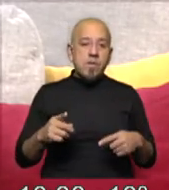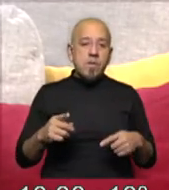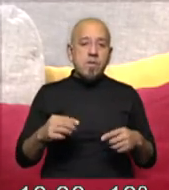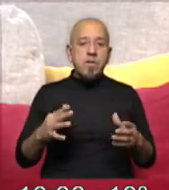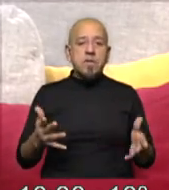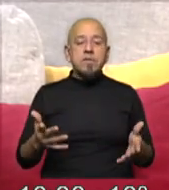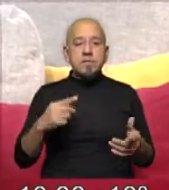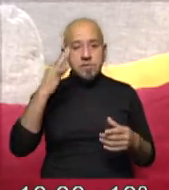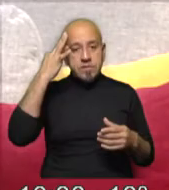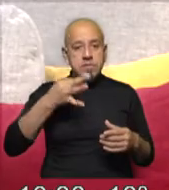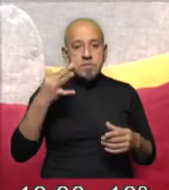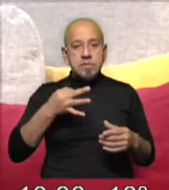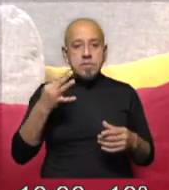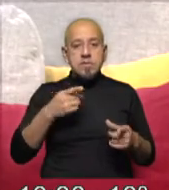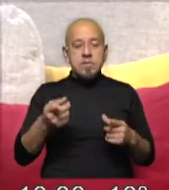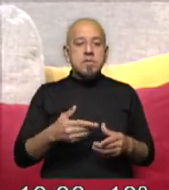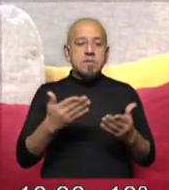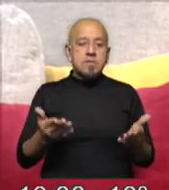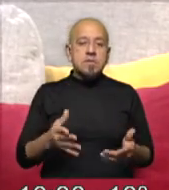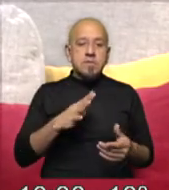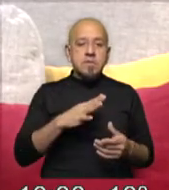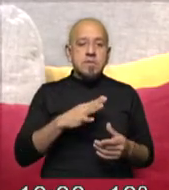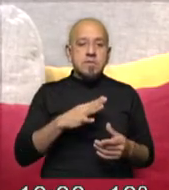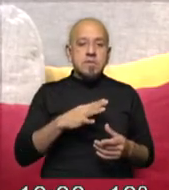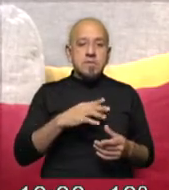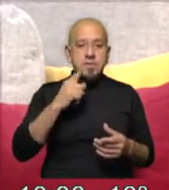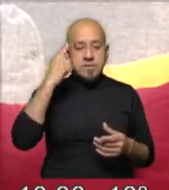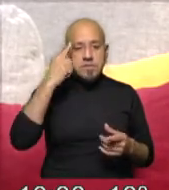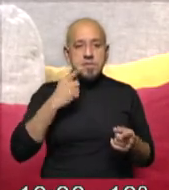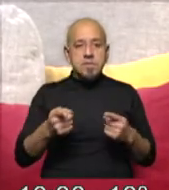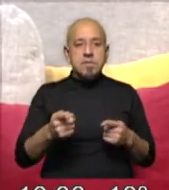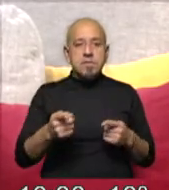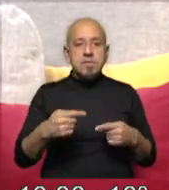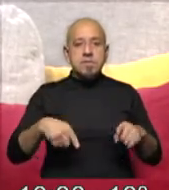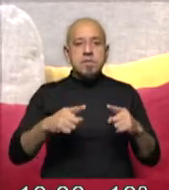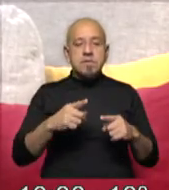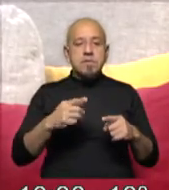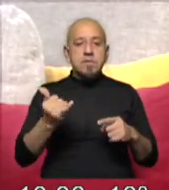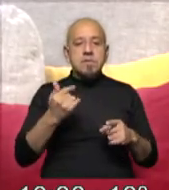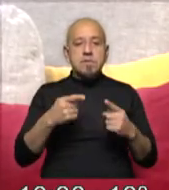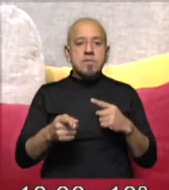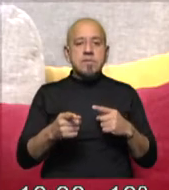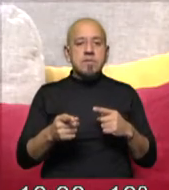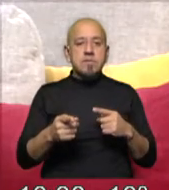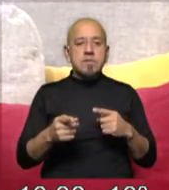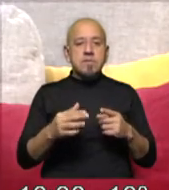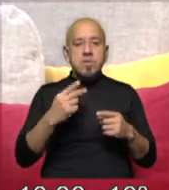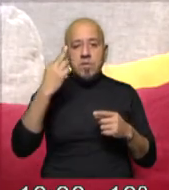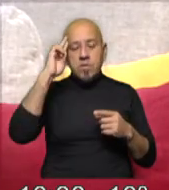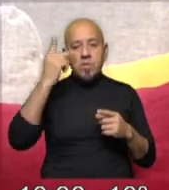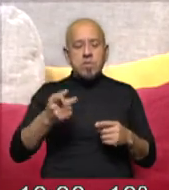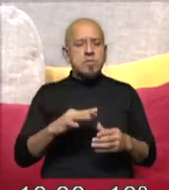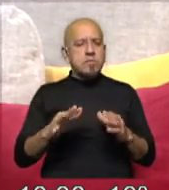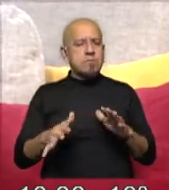Y realmente, en general, son una porquería. Hay que tomarse la molestia de buscar. Y eso lleva tiempo. Ya les conté en algún momento, el uruguayo